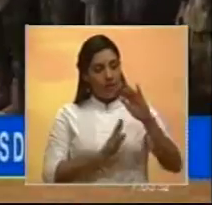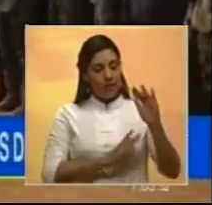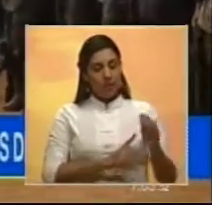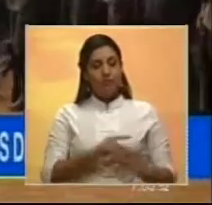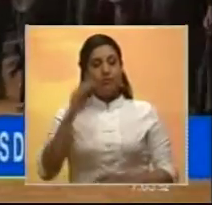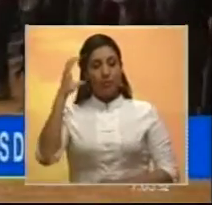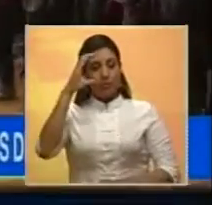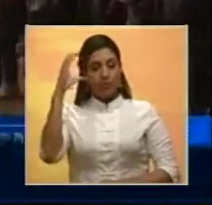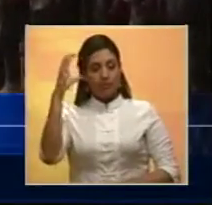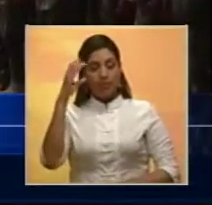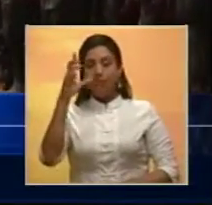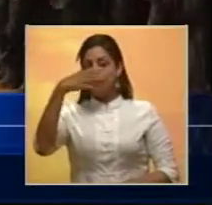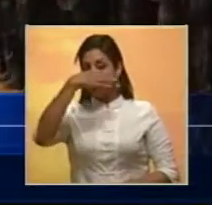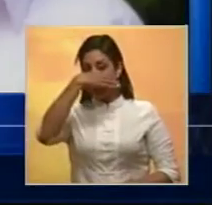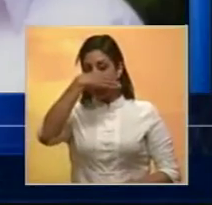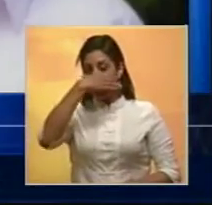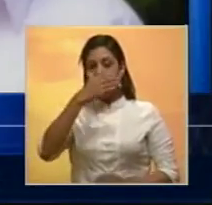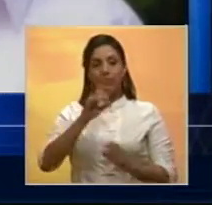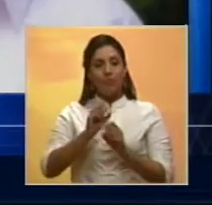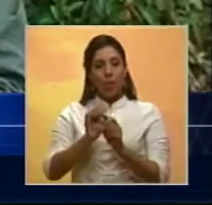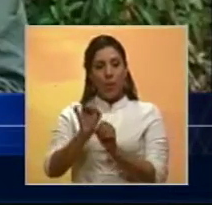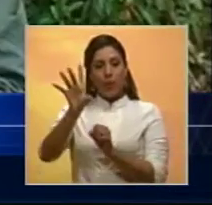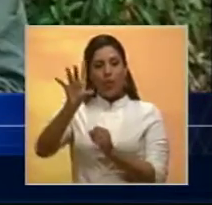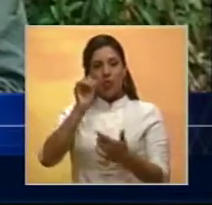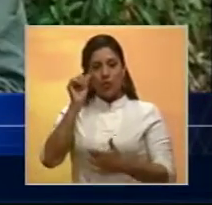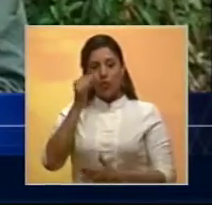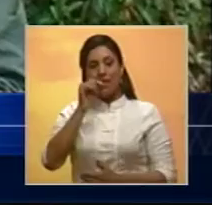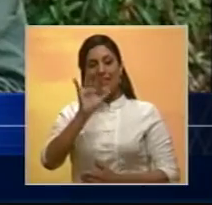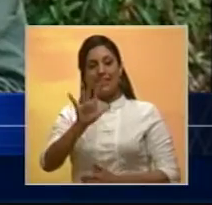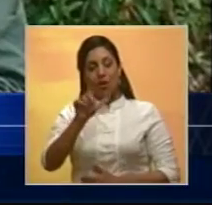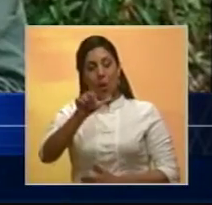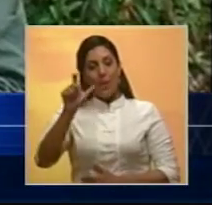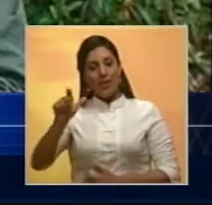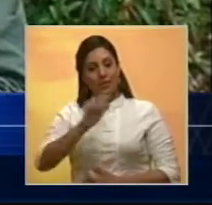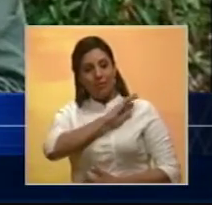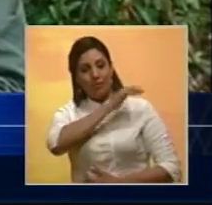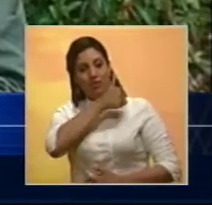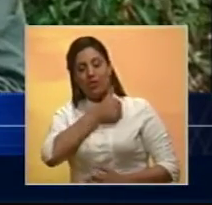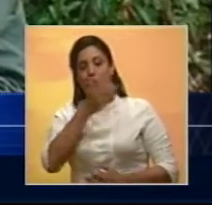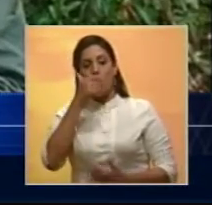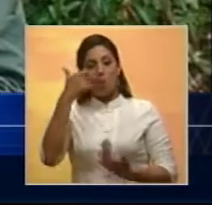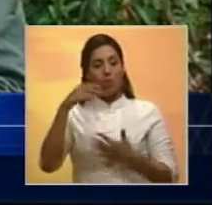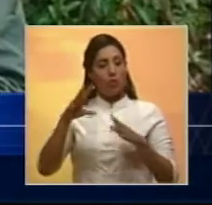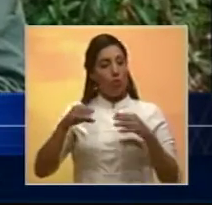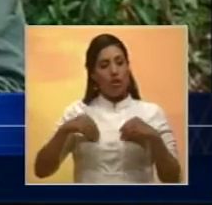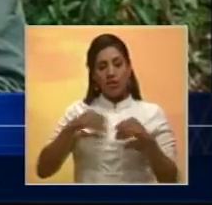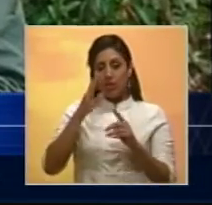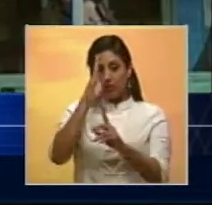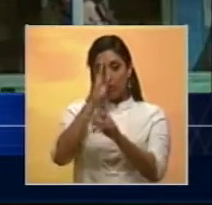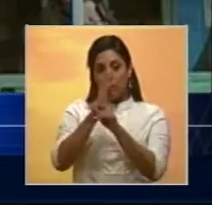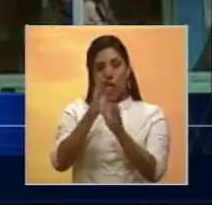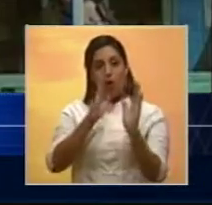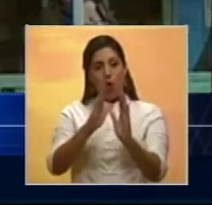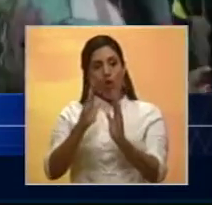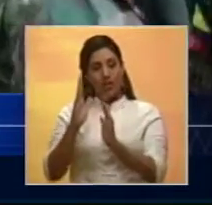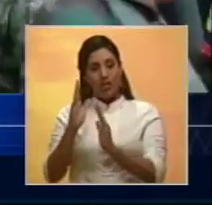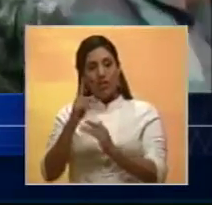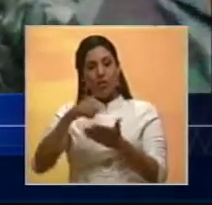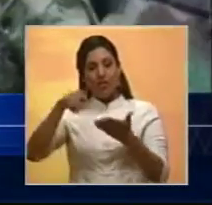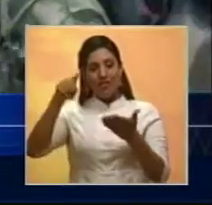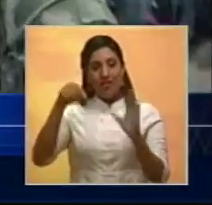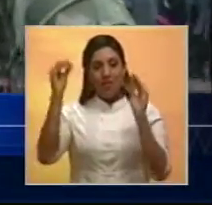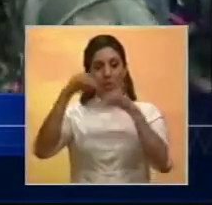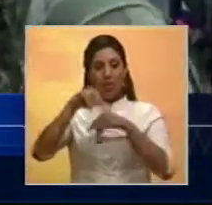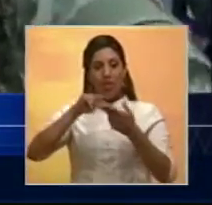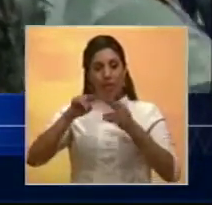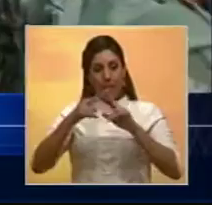En Colombia, las FARC sacaron de sus filas a 5 de sus mandos por no acatar los lineamientos de la organización tras firmar el acuerdo